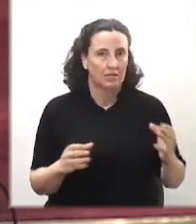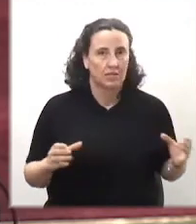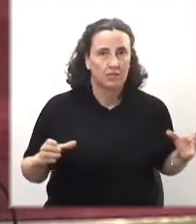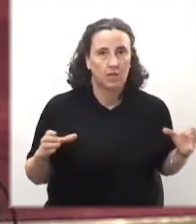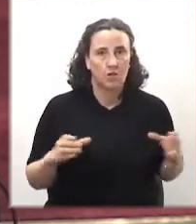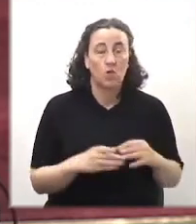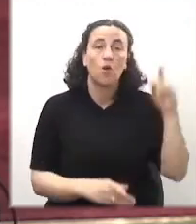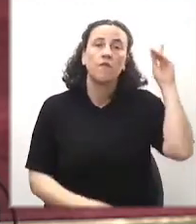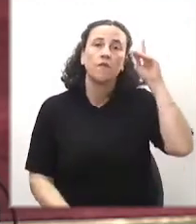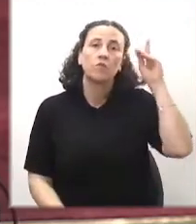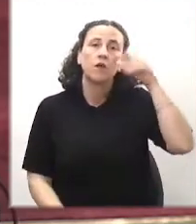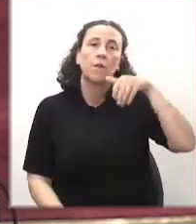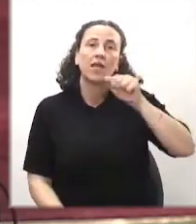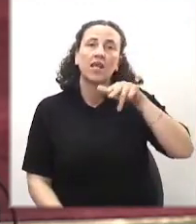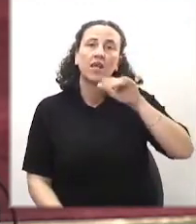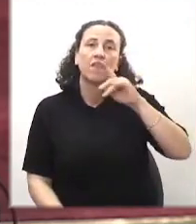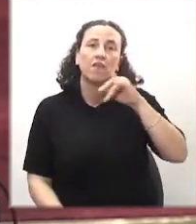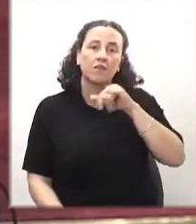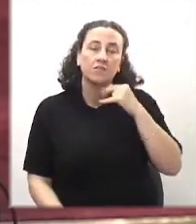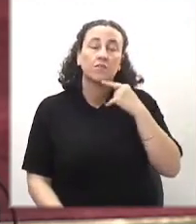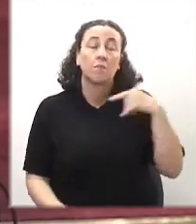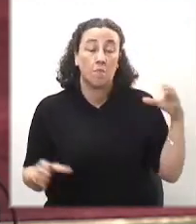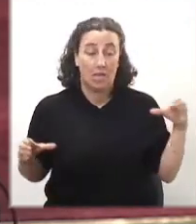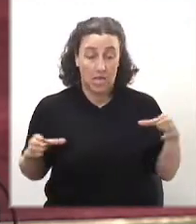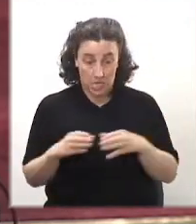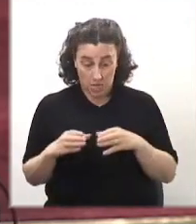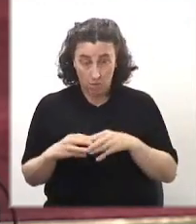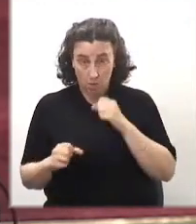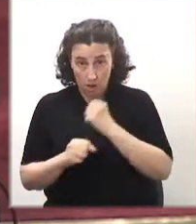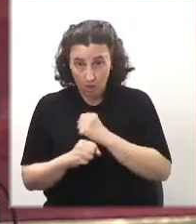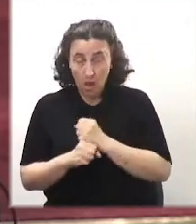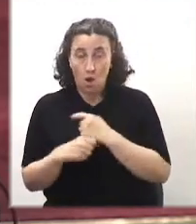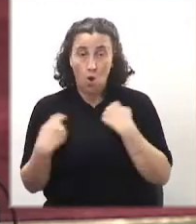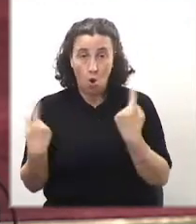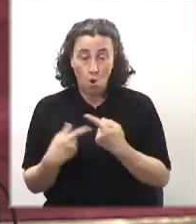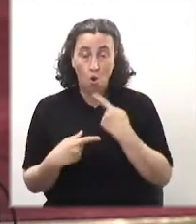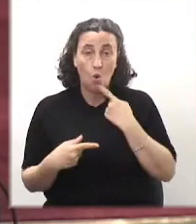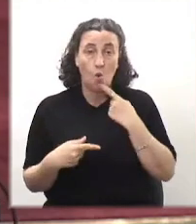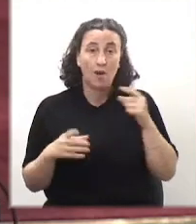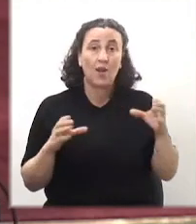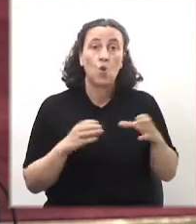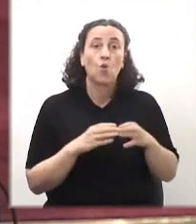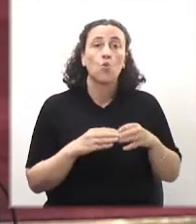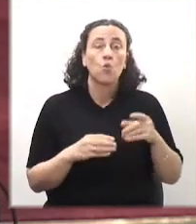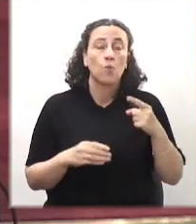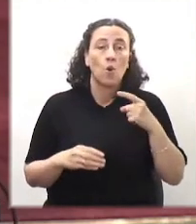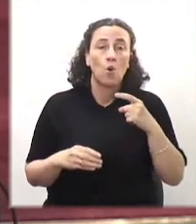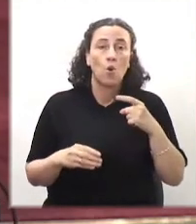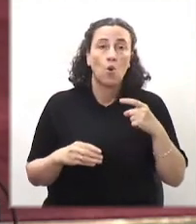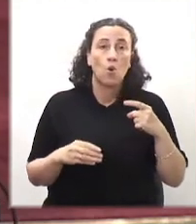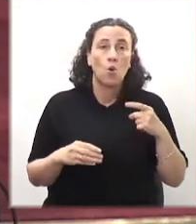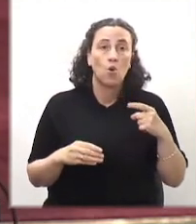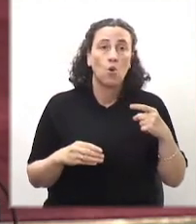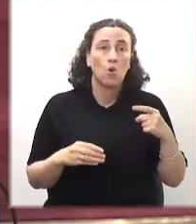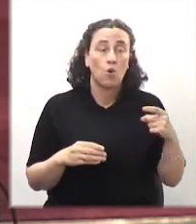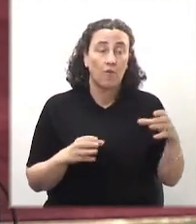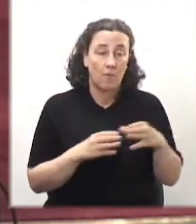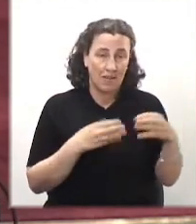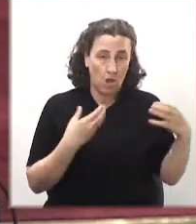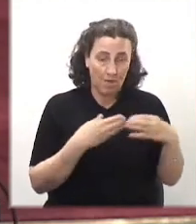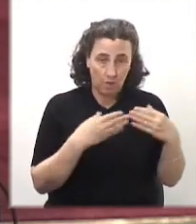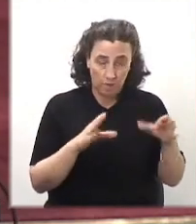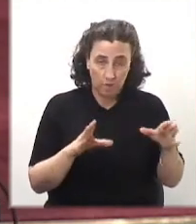equipo del diputado Rafael Menéndez, a mi equipo, al equipo también del partido, al equipo que estuvo